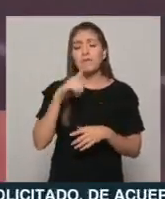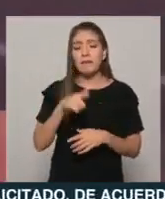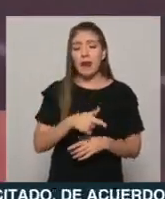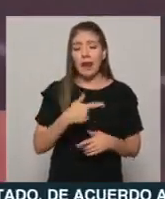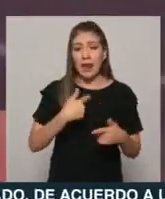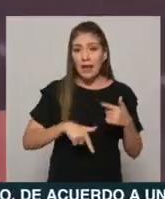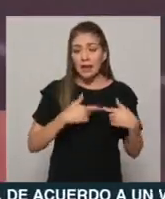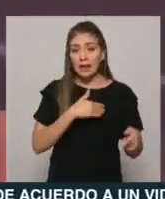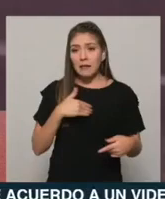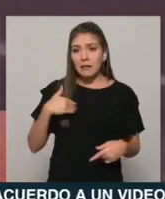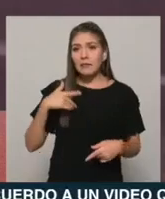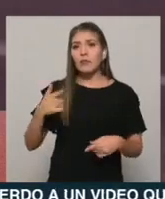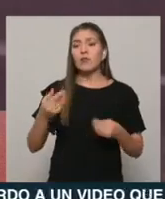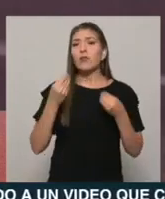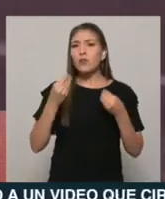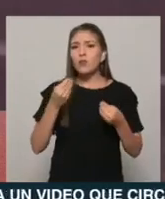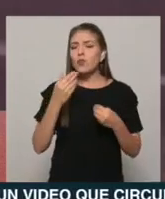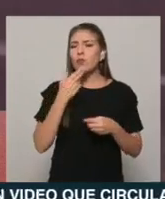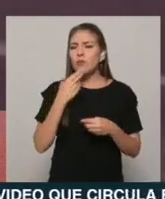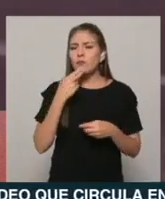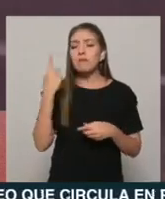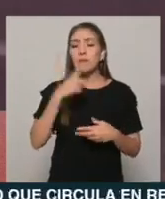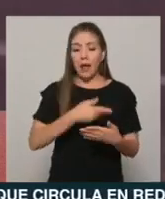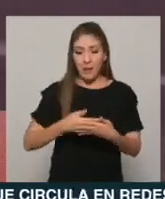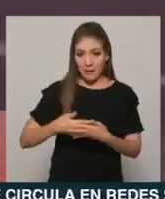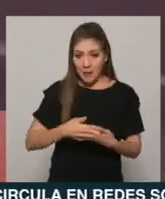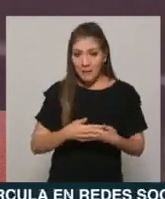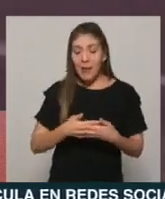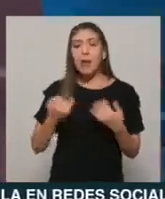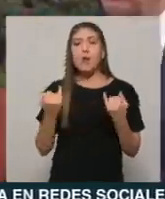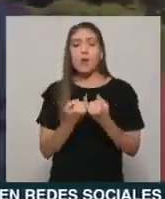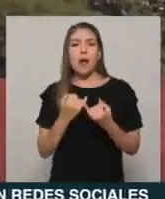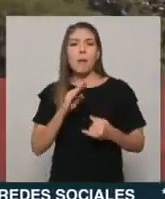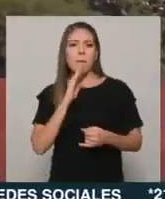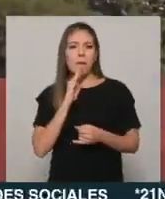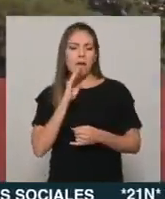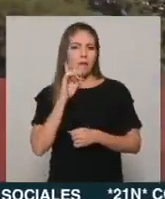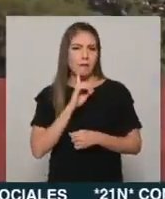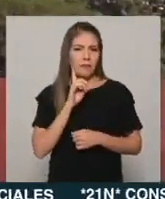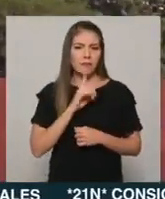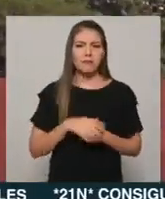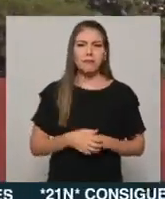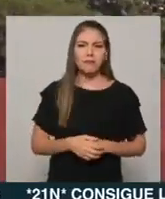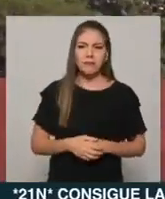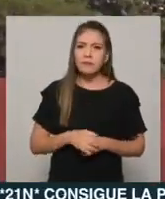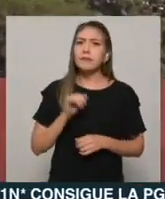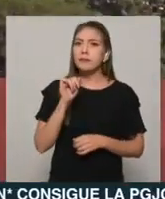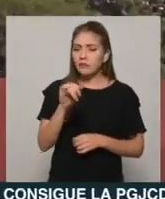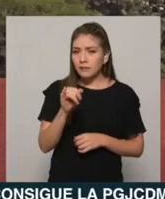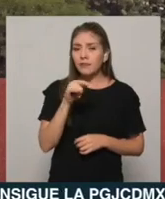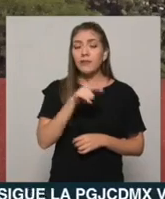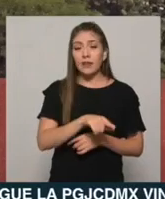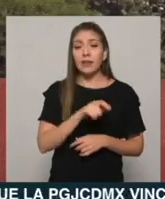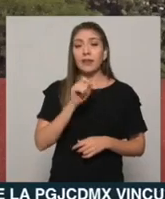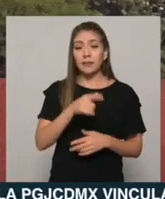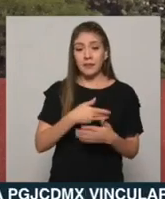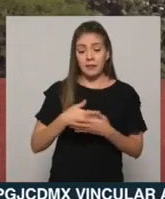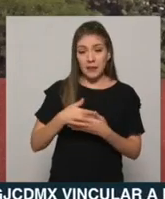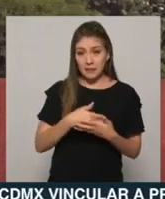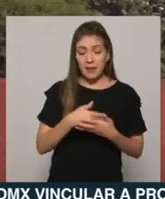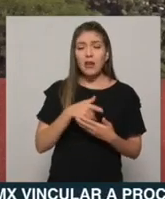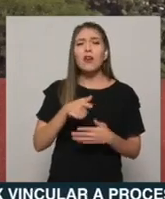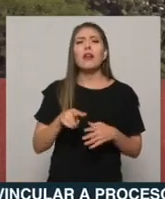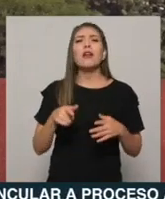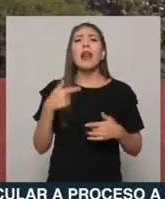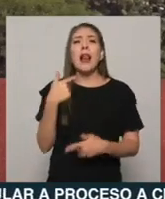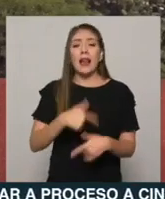hijo como para la madre. Háblenos de ellos. Así es. Bien, para el recién nacido lo más importante es que es como una vacuna,